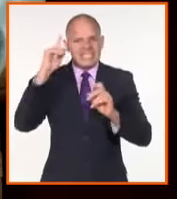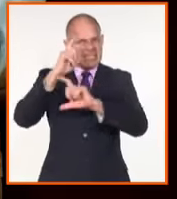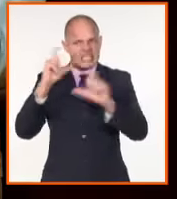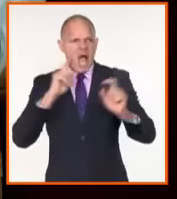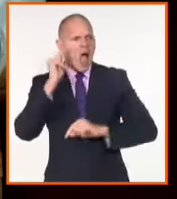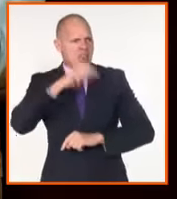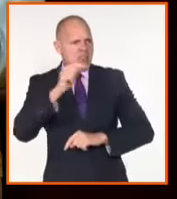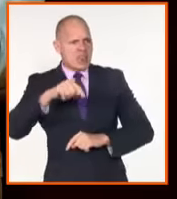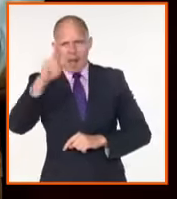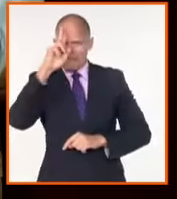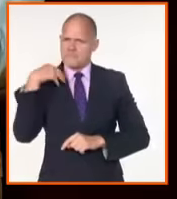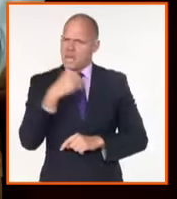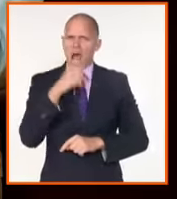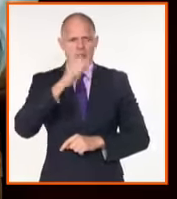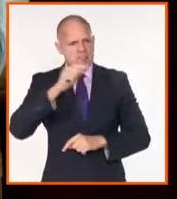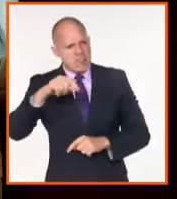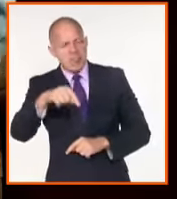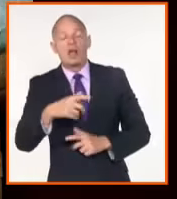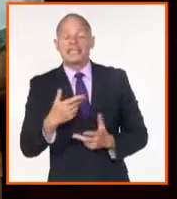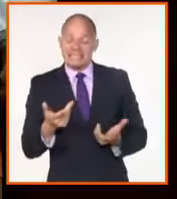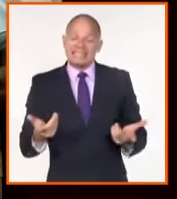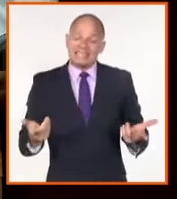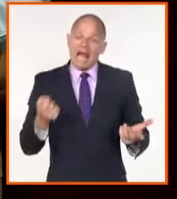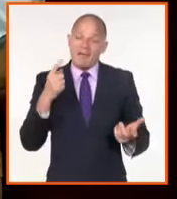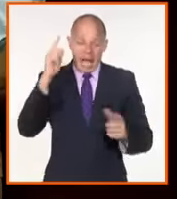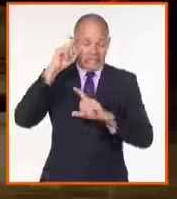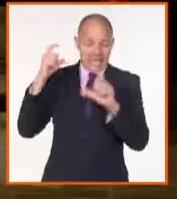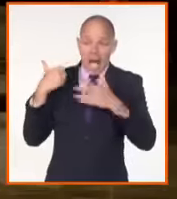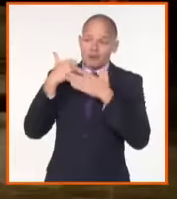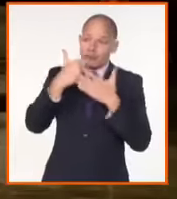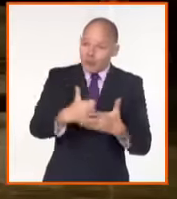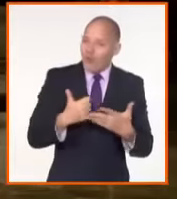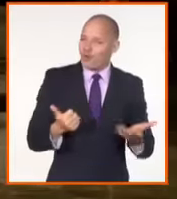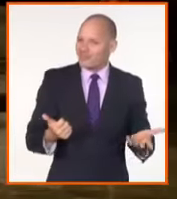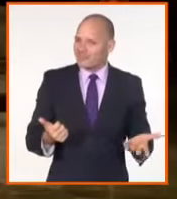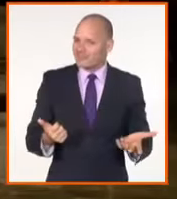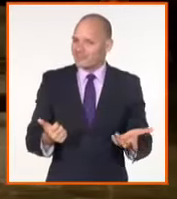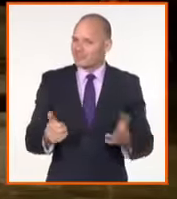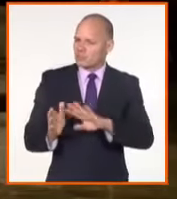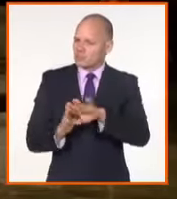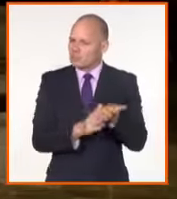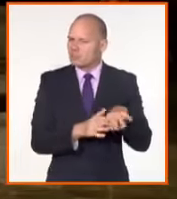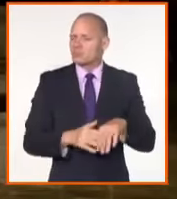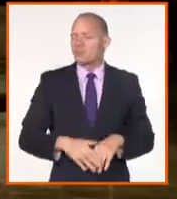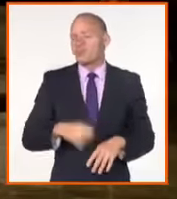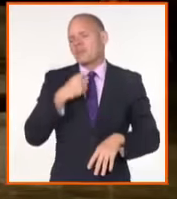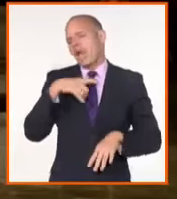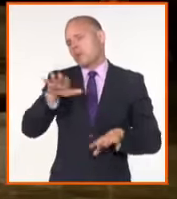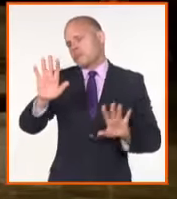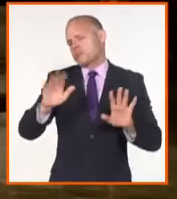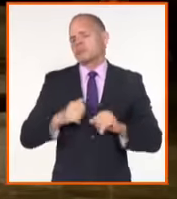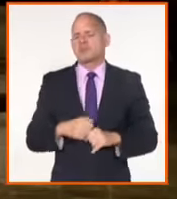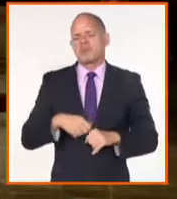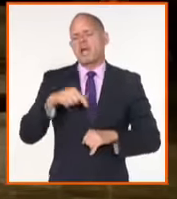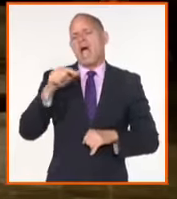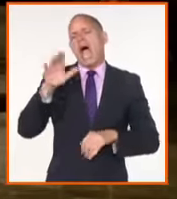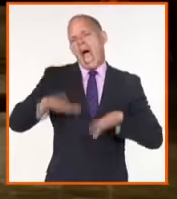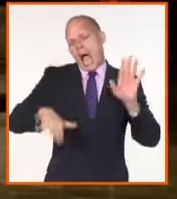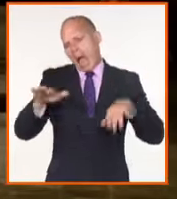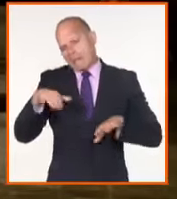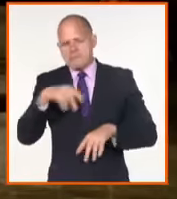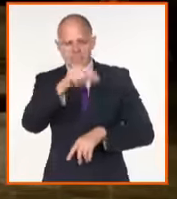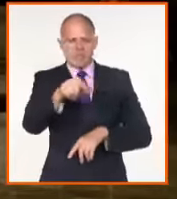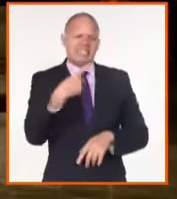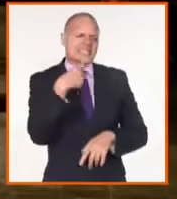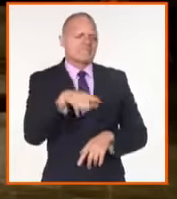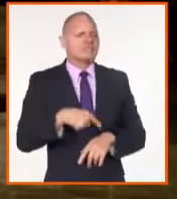no hay soluciones mágicas. La gente dice, no, ¿por qué no aplican las medidas del periodo especial? Ya todo lo del periodo especial está aplicado. Se despenalizó la divisa,